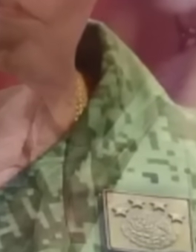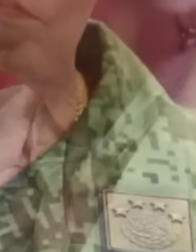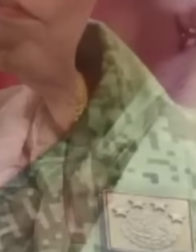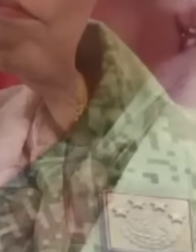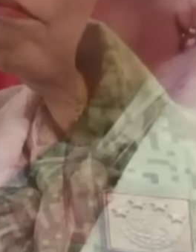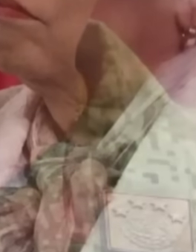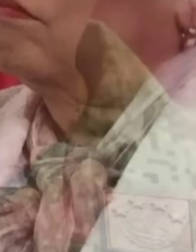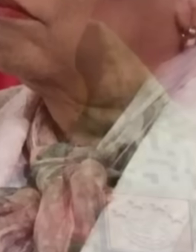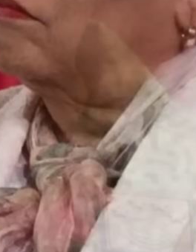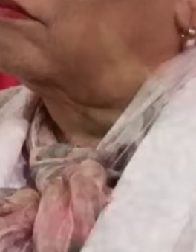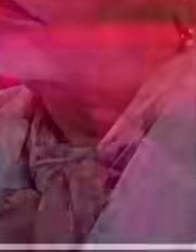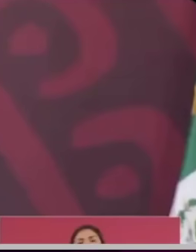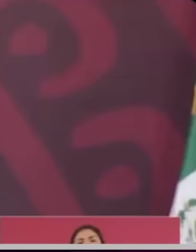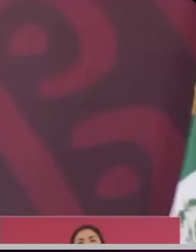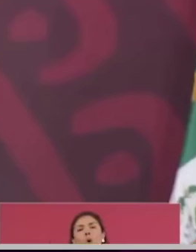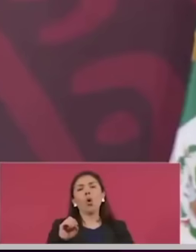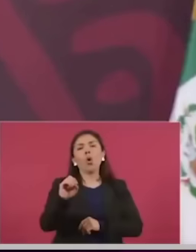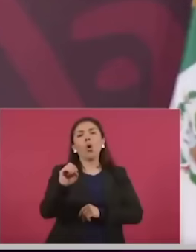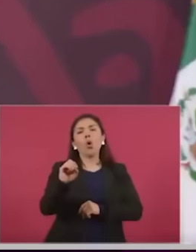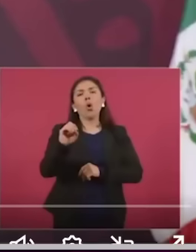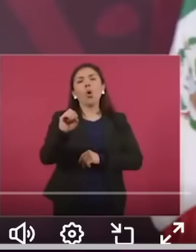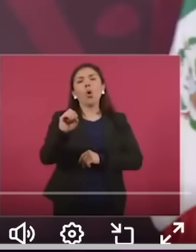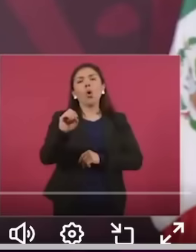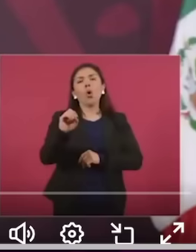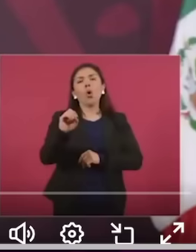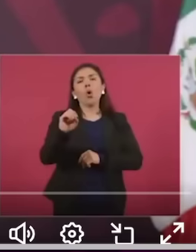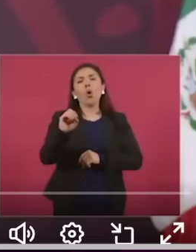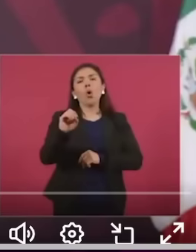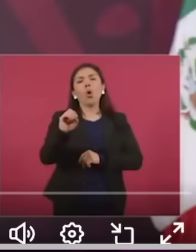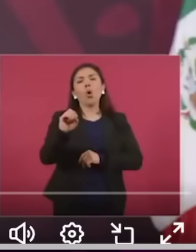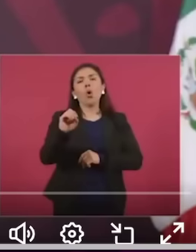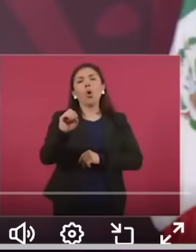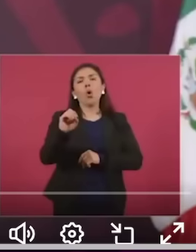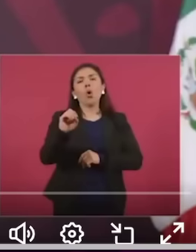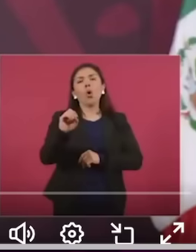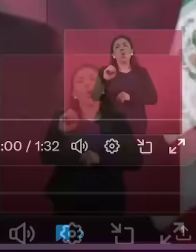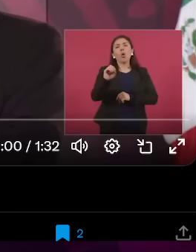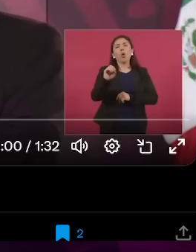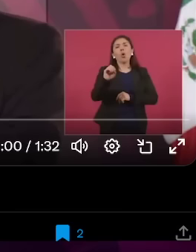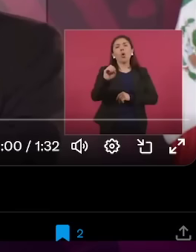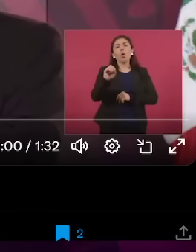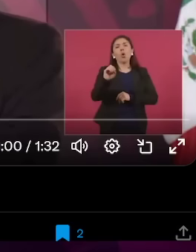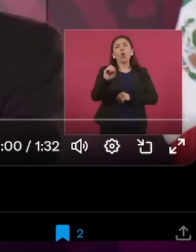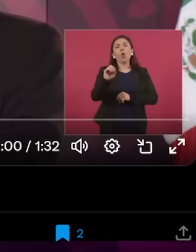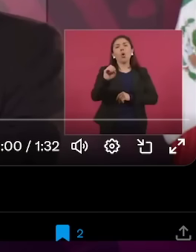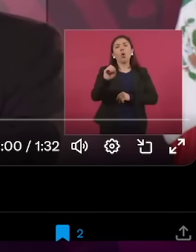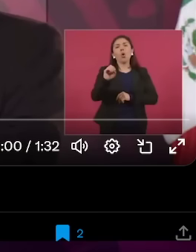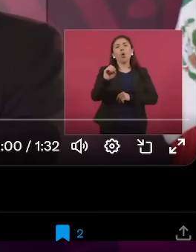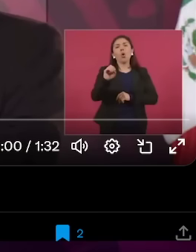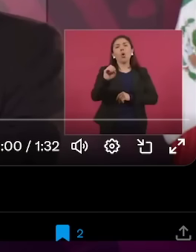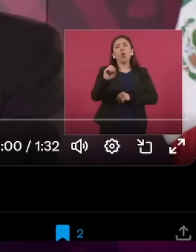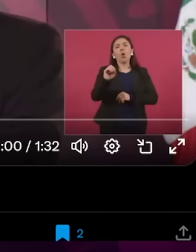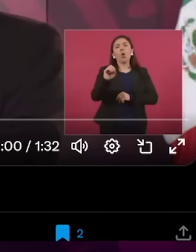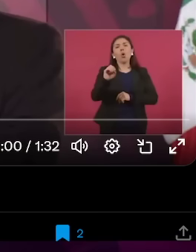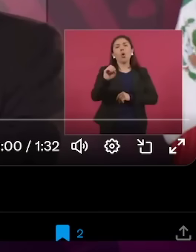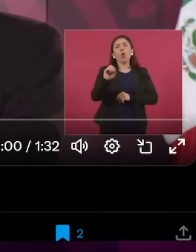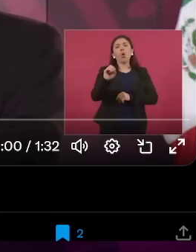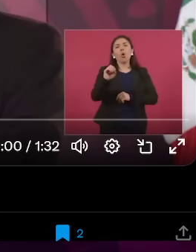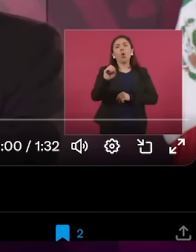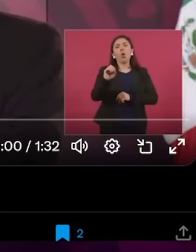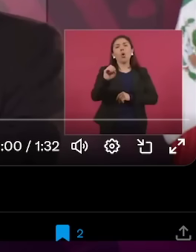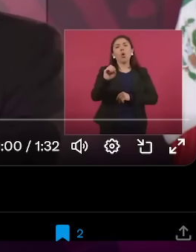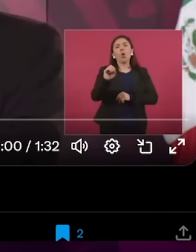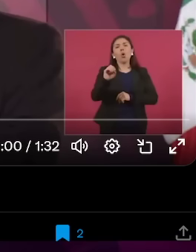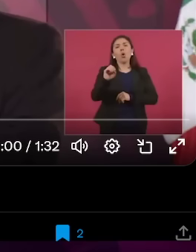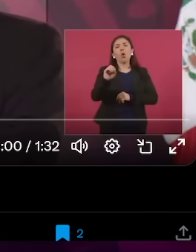esta noticia que se dio a conocer hace algunos días. Esto es parte de lo que comenta el presidente Obrador ante los chacales,